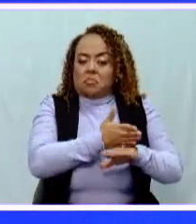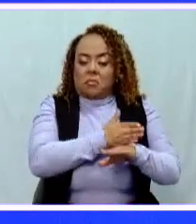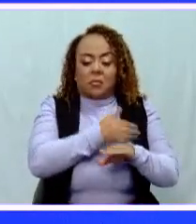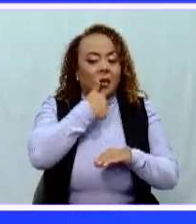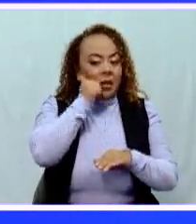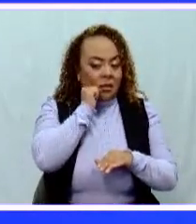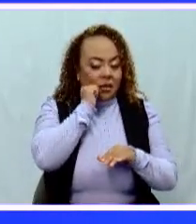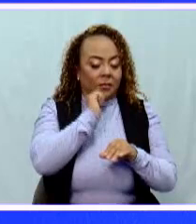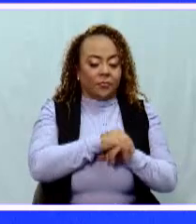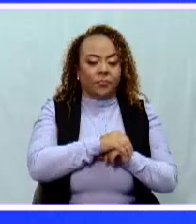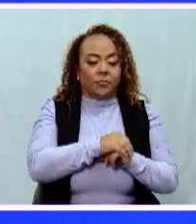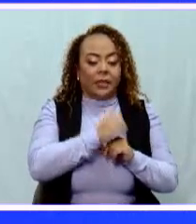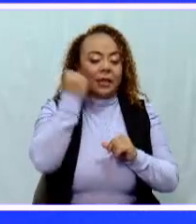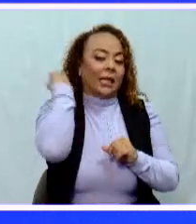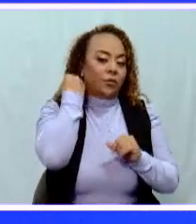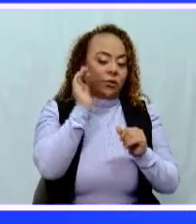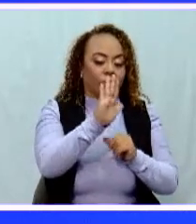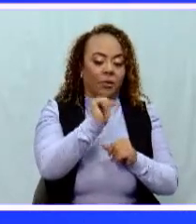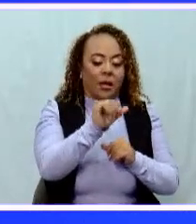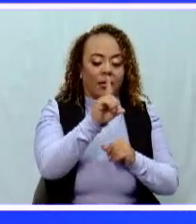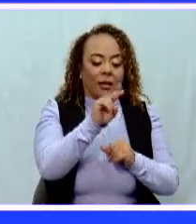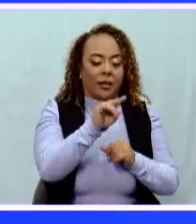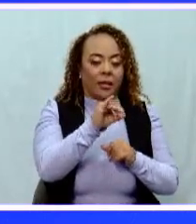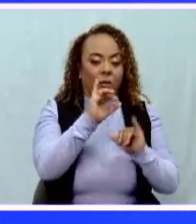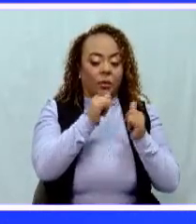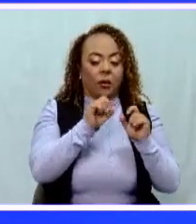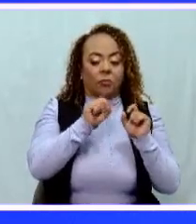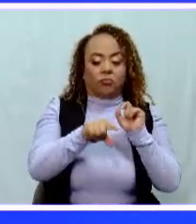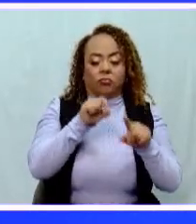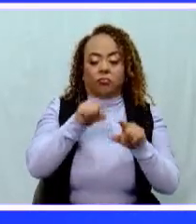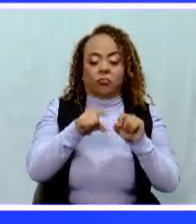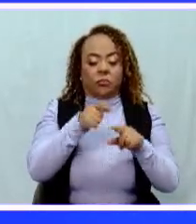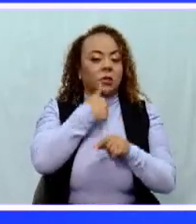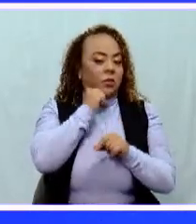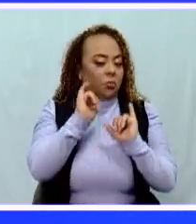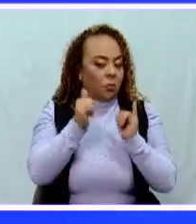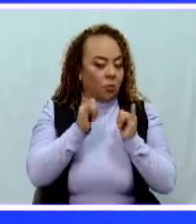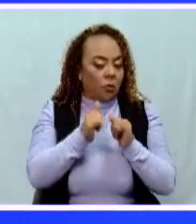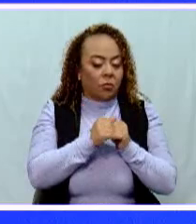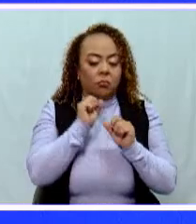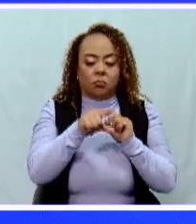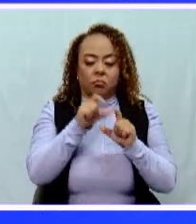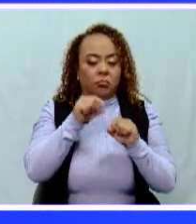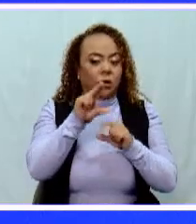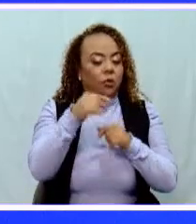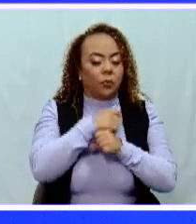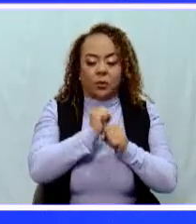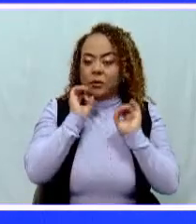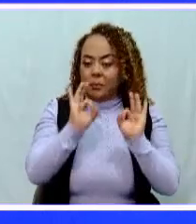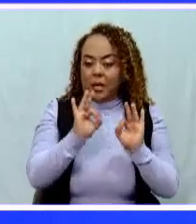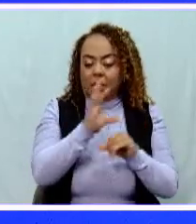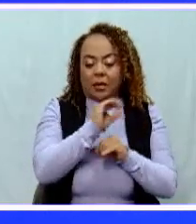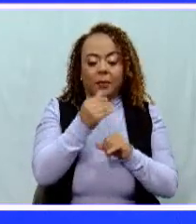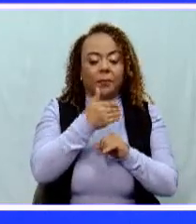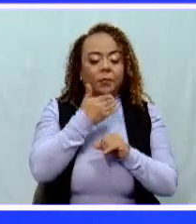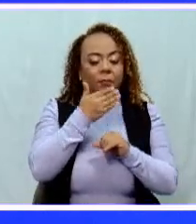sorprende porque la liga traiciona digamos su ADN de jugar a la ofensiva la liga ayer juega defensivamente que no lo hace bien en la primera parte y mejora mucho